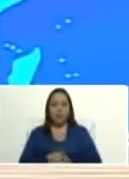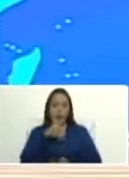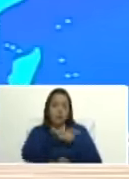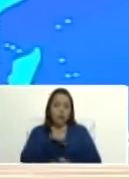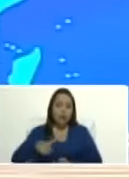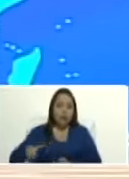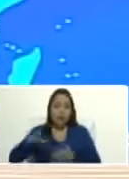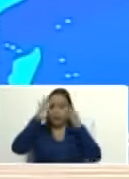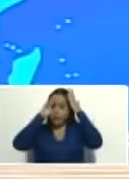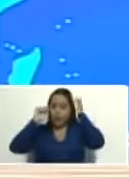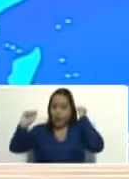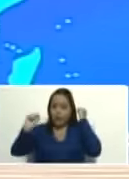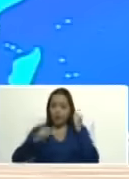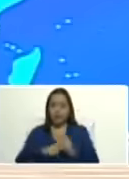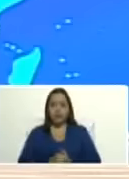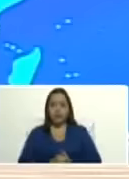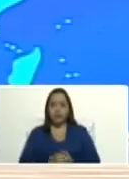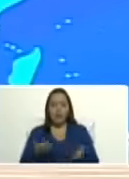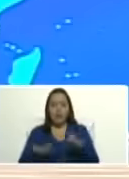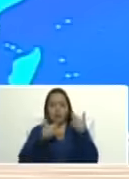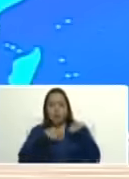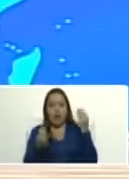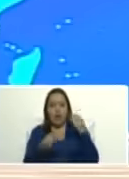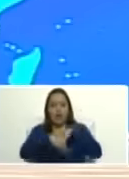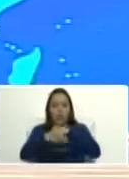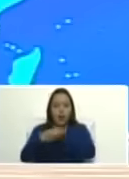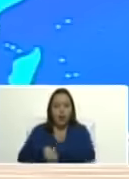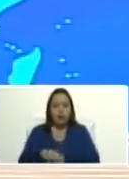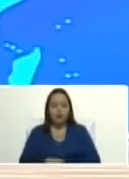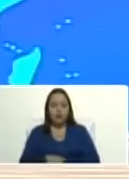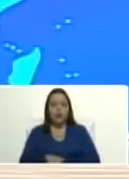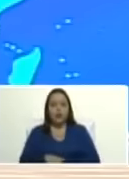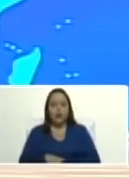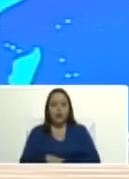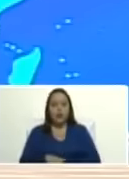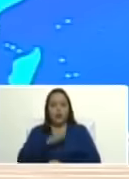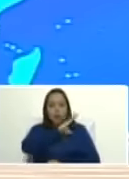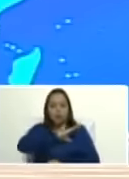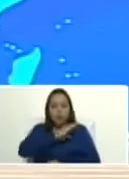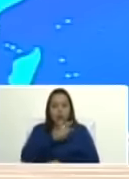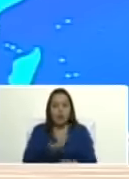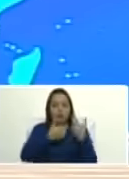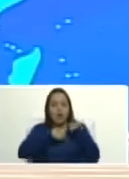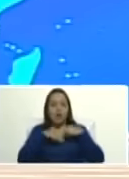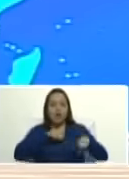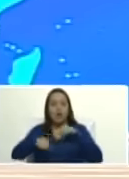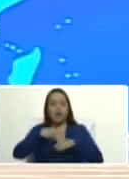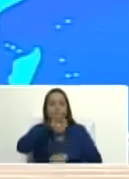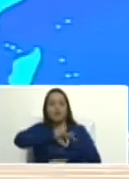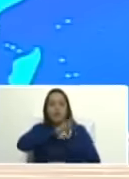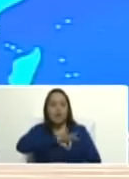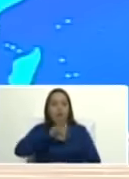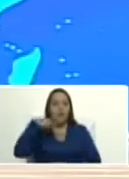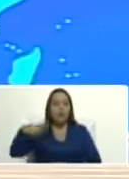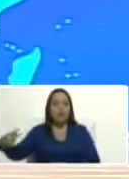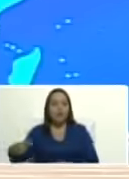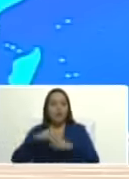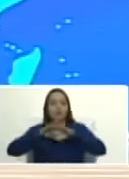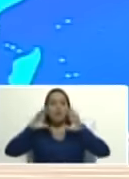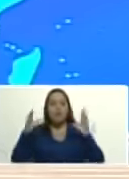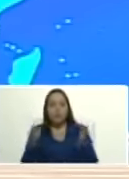embajadoras, encargados de negocios, cónsules, representantes, movimientos sociales, políticos del mundo,